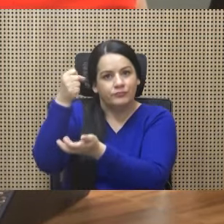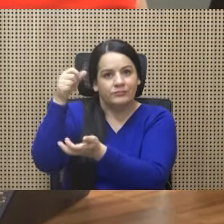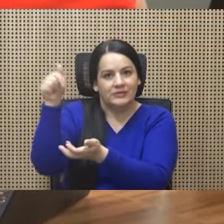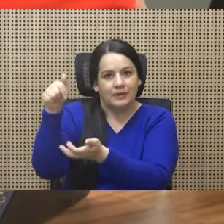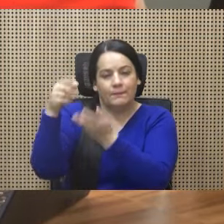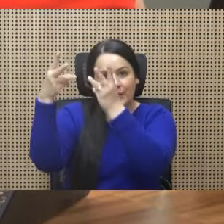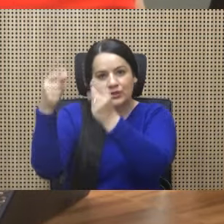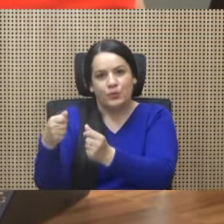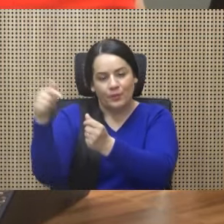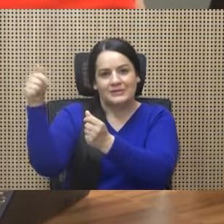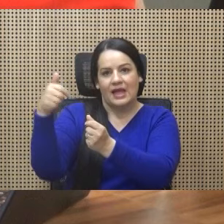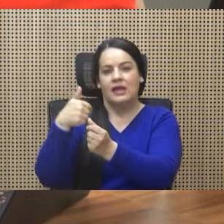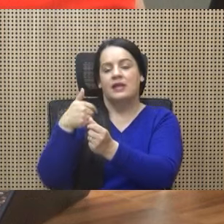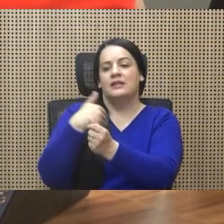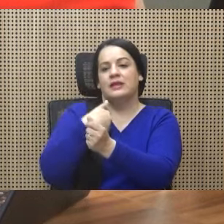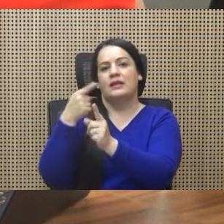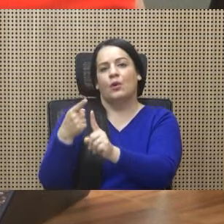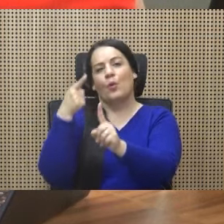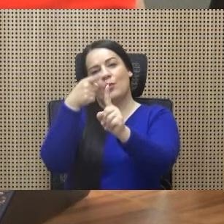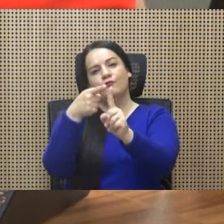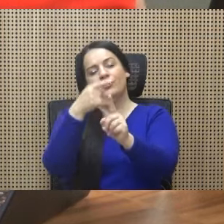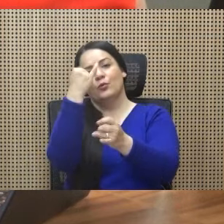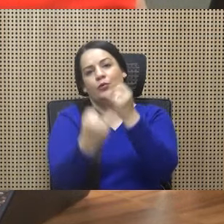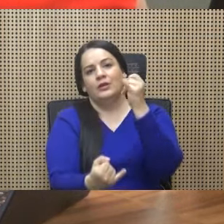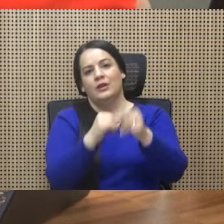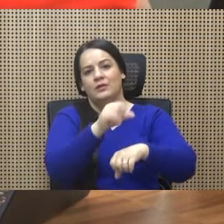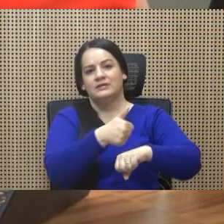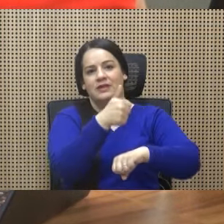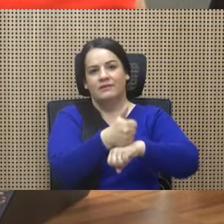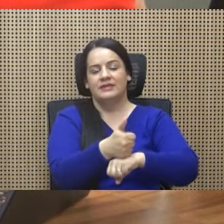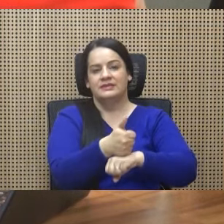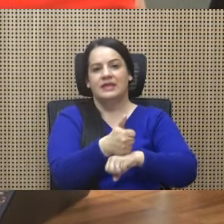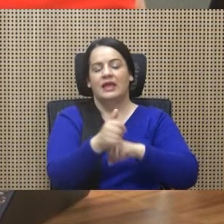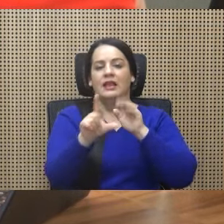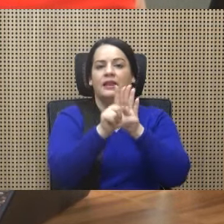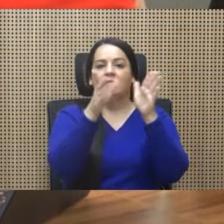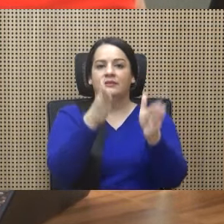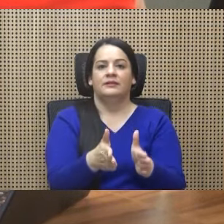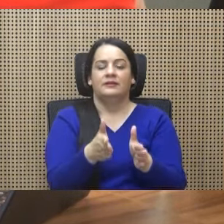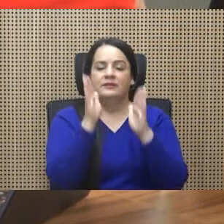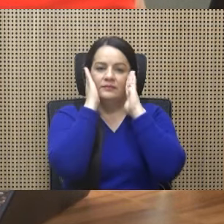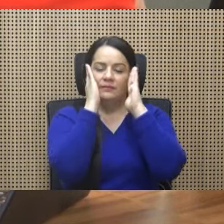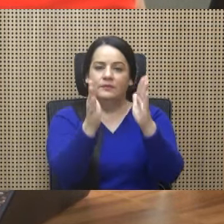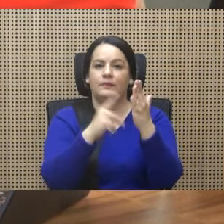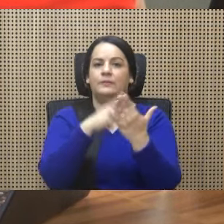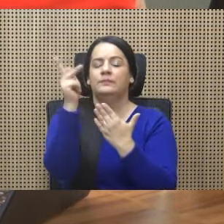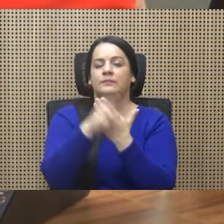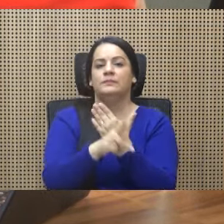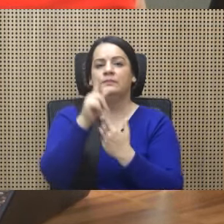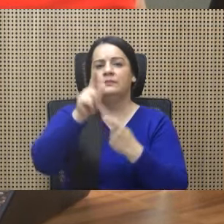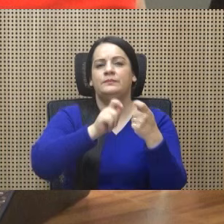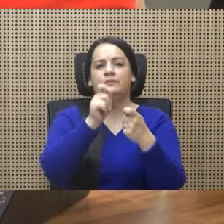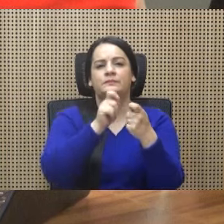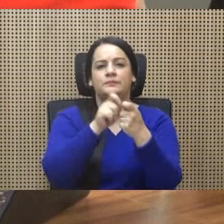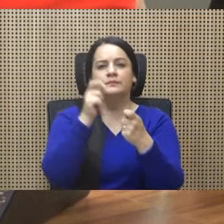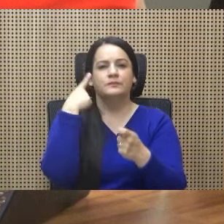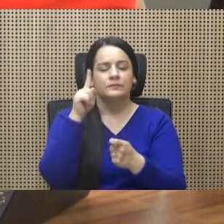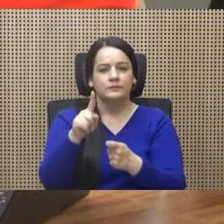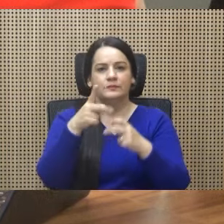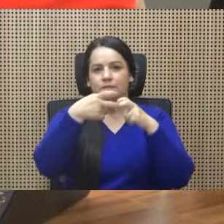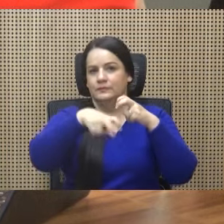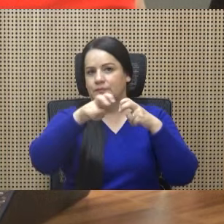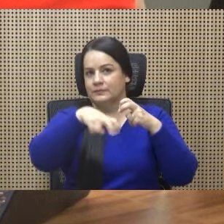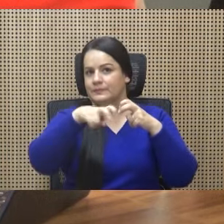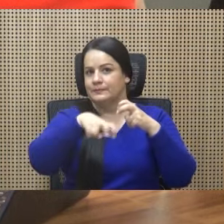fin último lo que establece el legislador la atención de un programa específico para transferencias